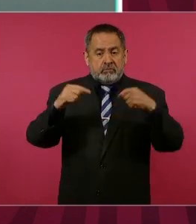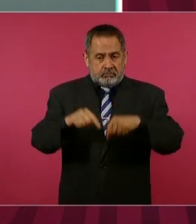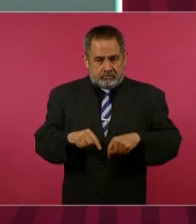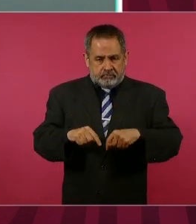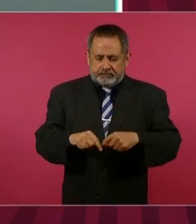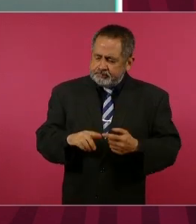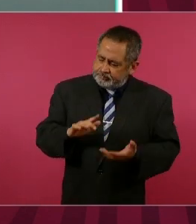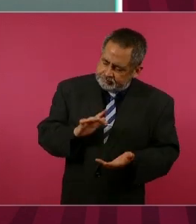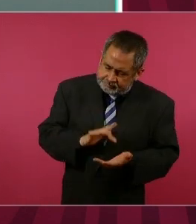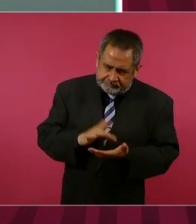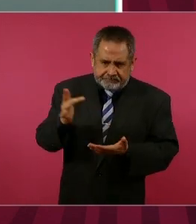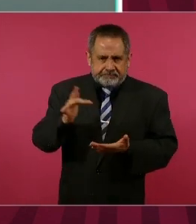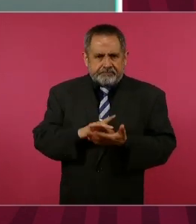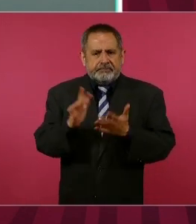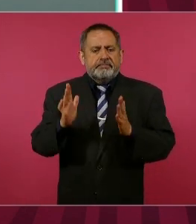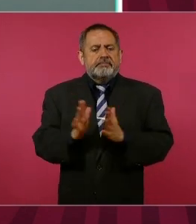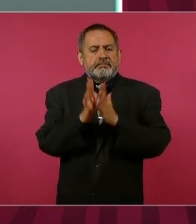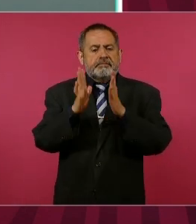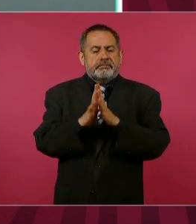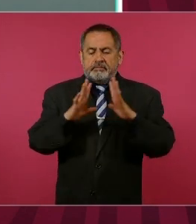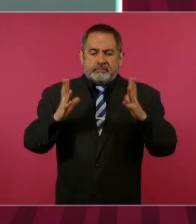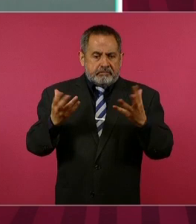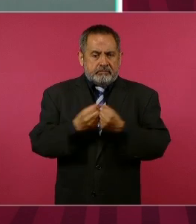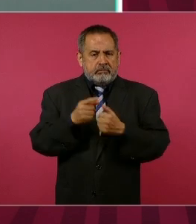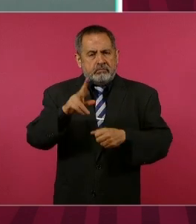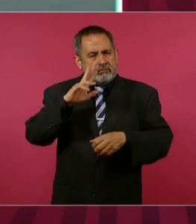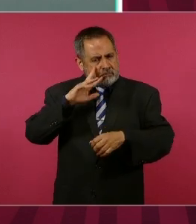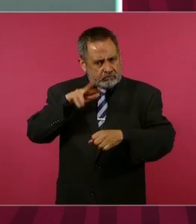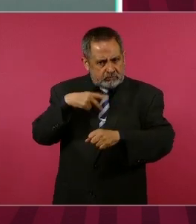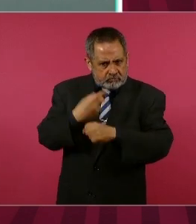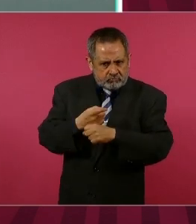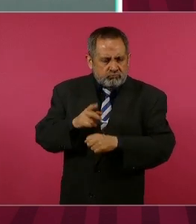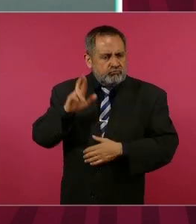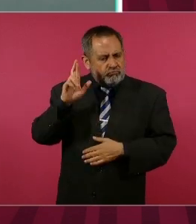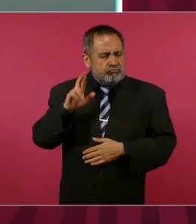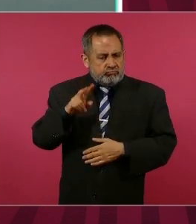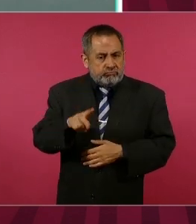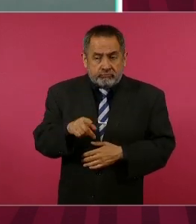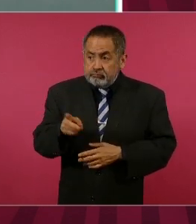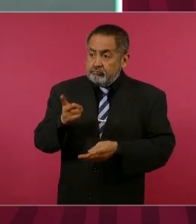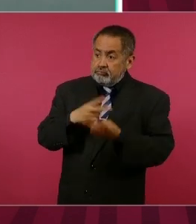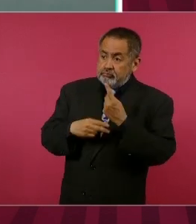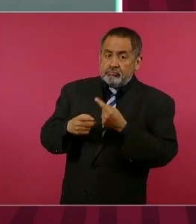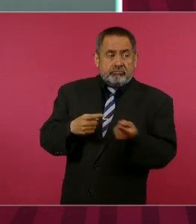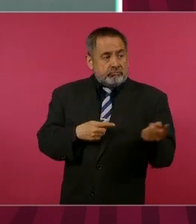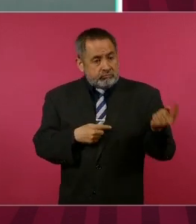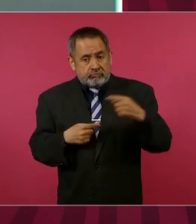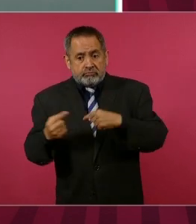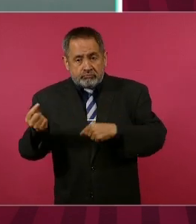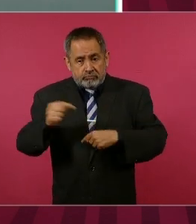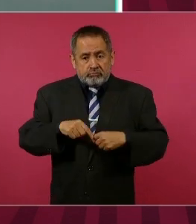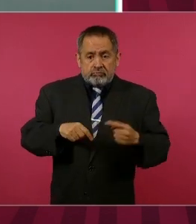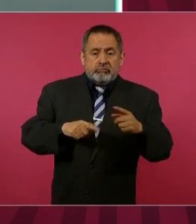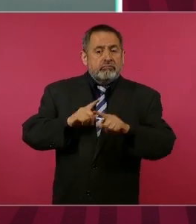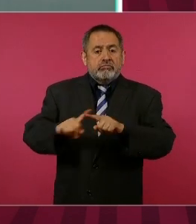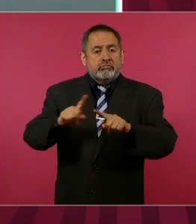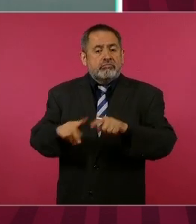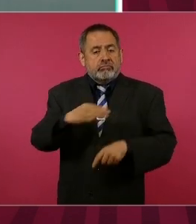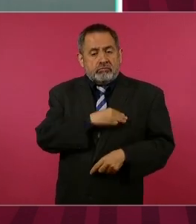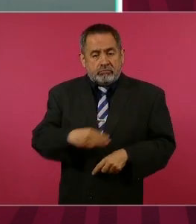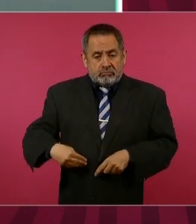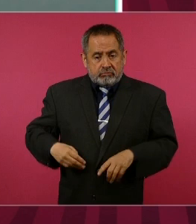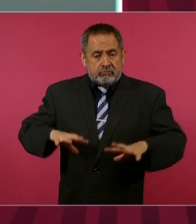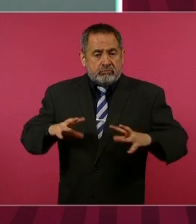les agradecemos su participación voluntaria. Ellos vienen de varios municipios,